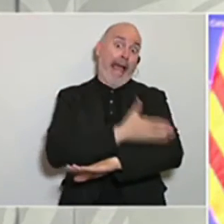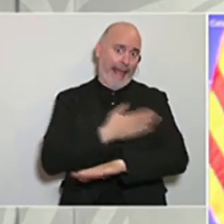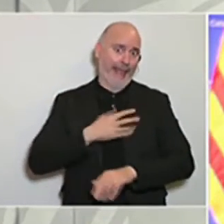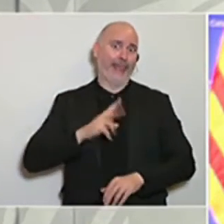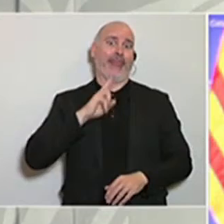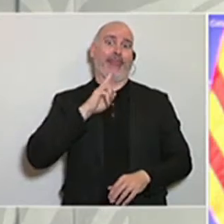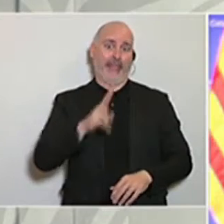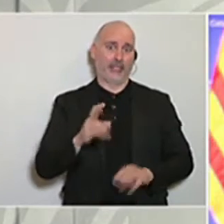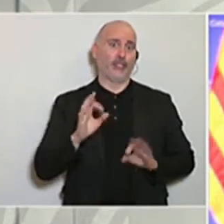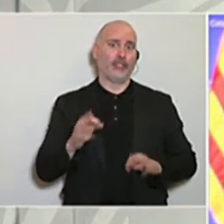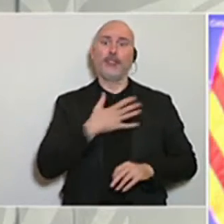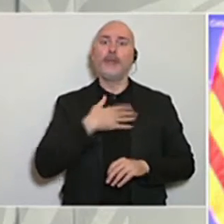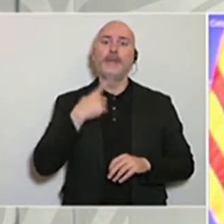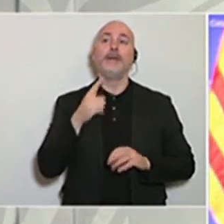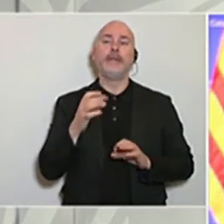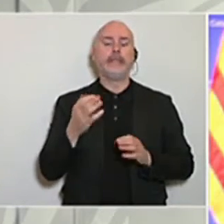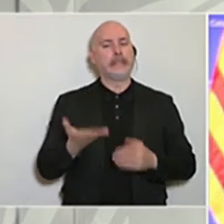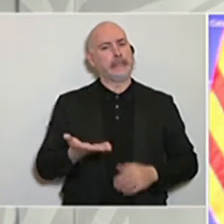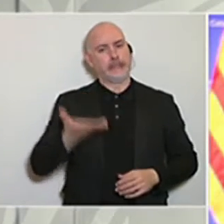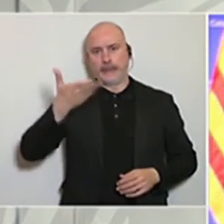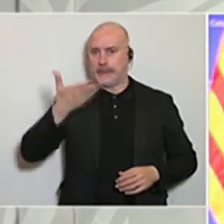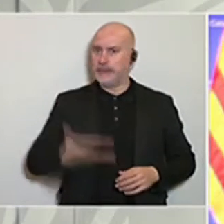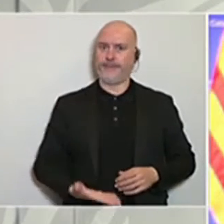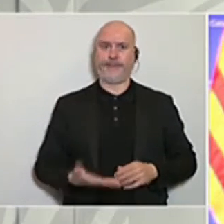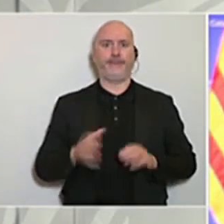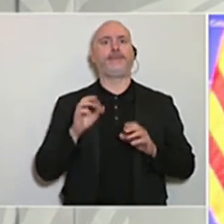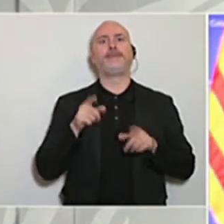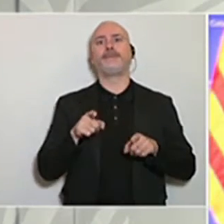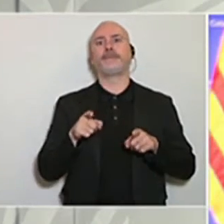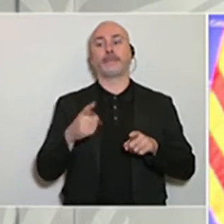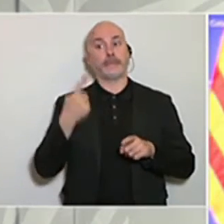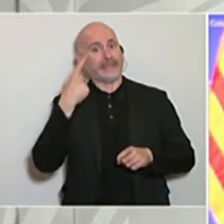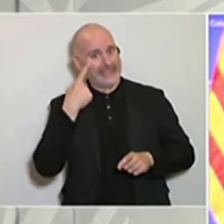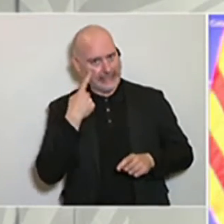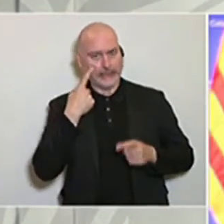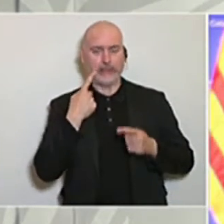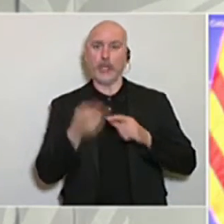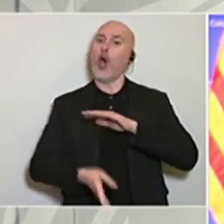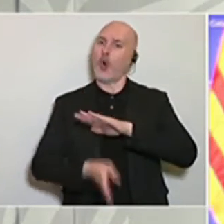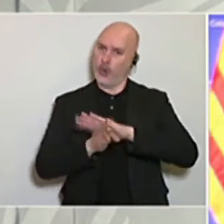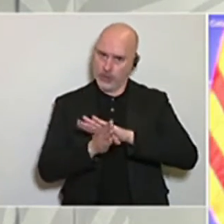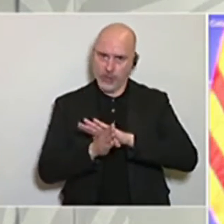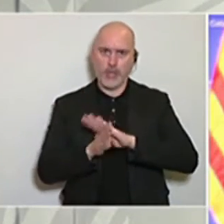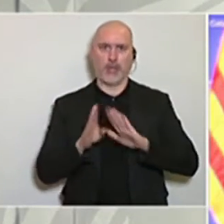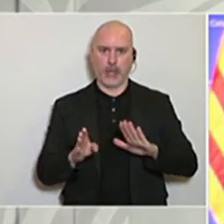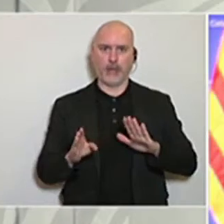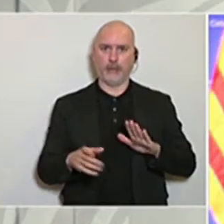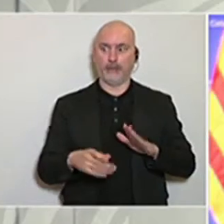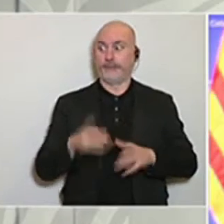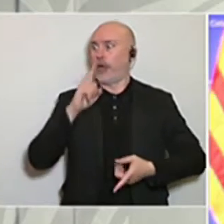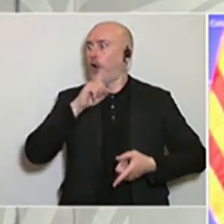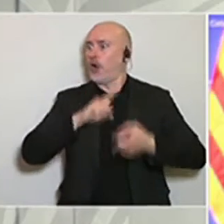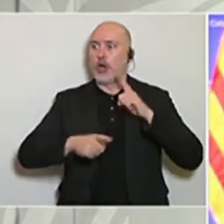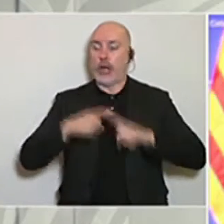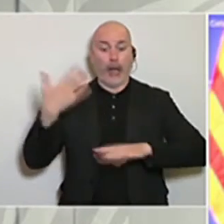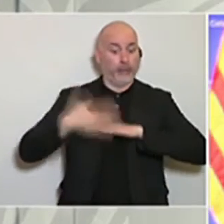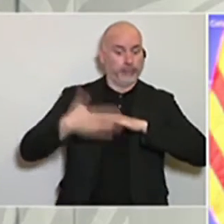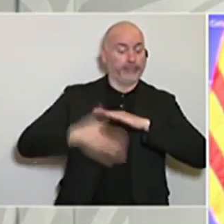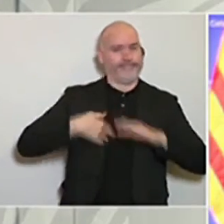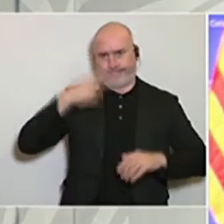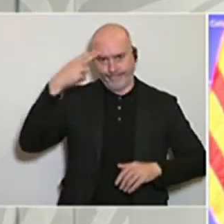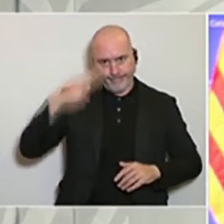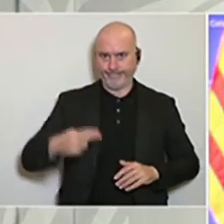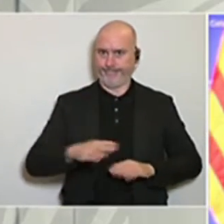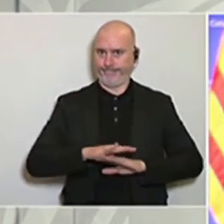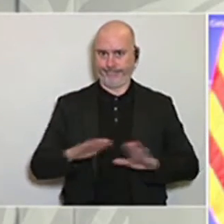muy importante seguir manteniendo la guardia, seguir manteniendo todas las restricciones posibles, es decir, que